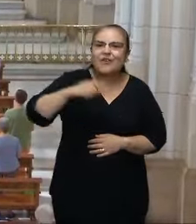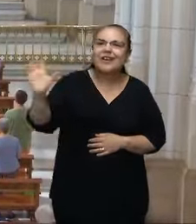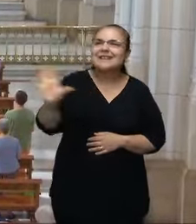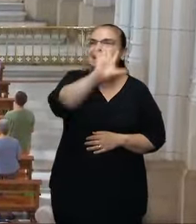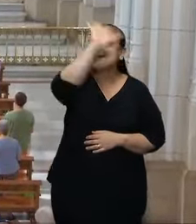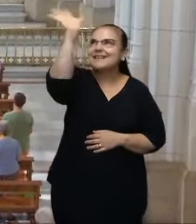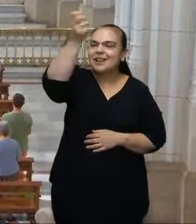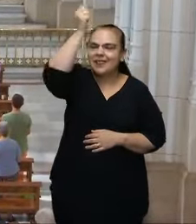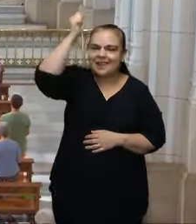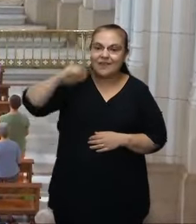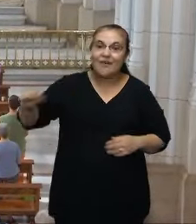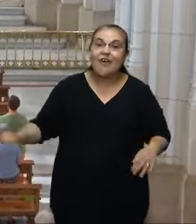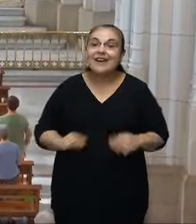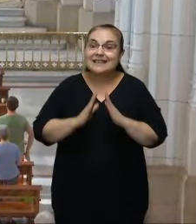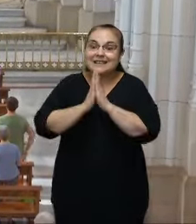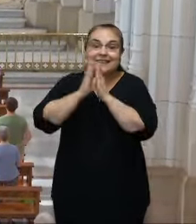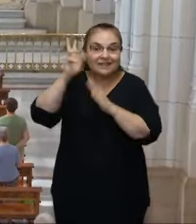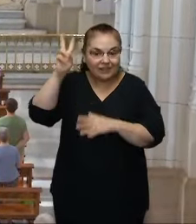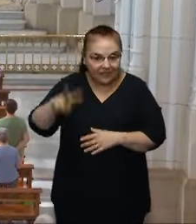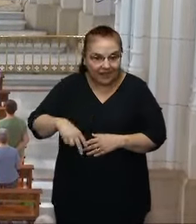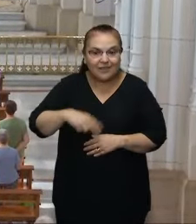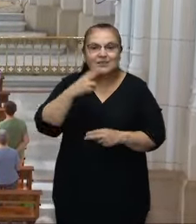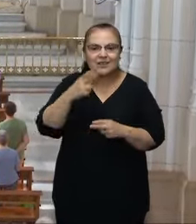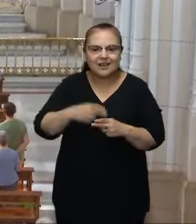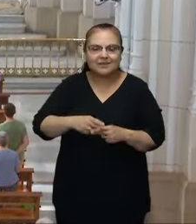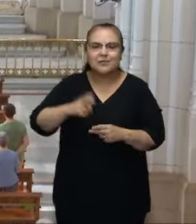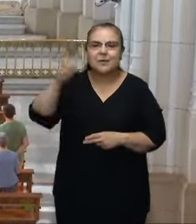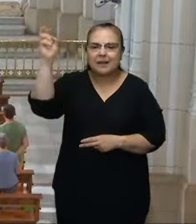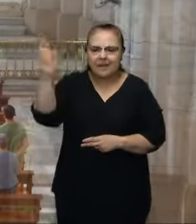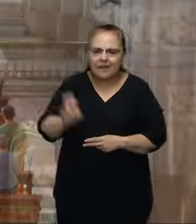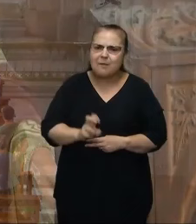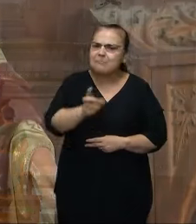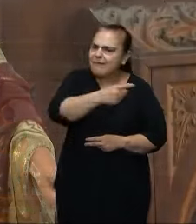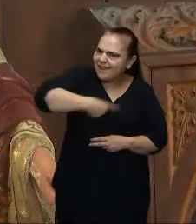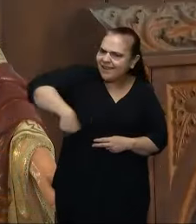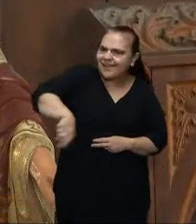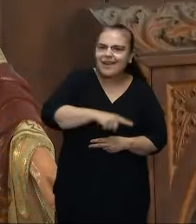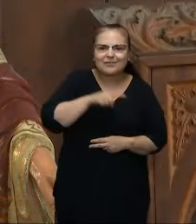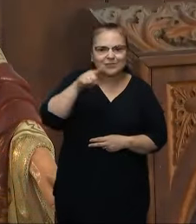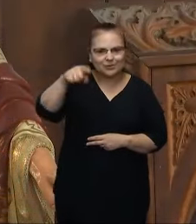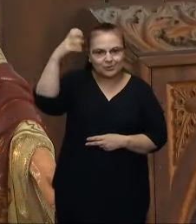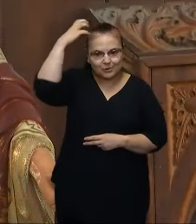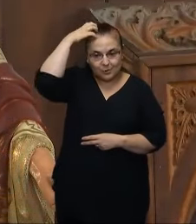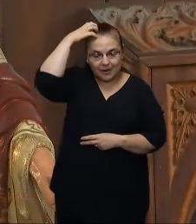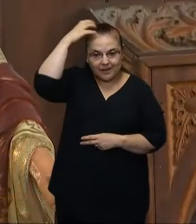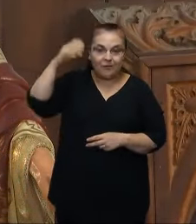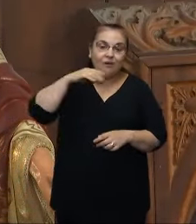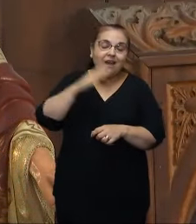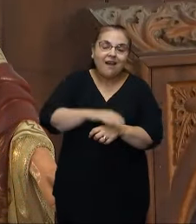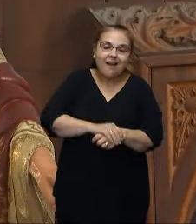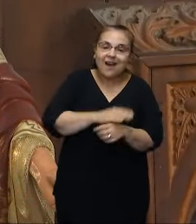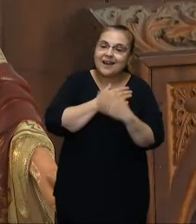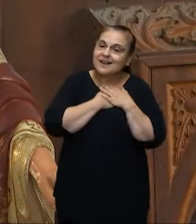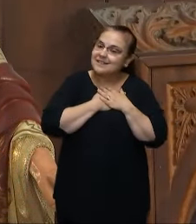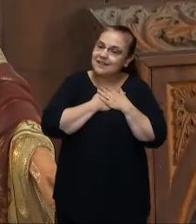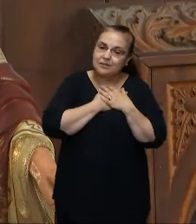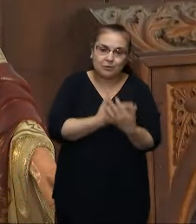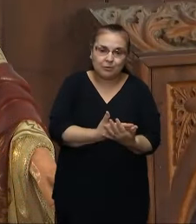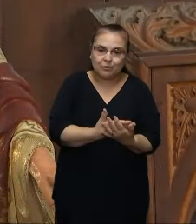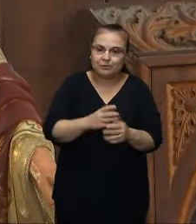nuestro que estás en el cielo santificado sea tu nombre venga a nosotros tu reino